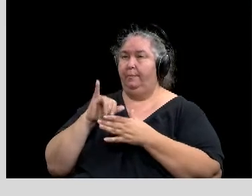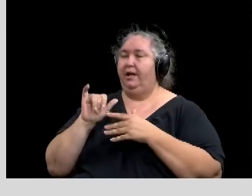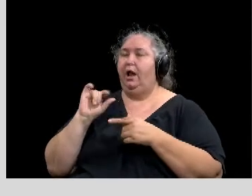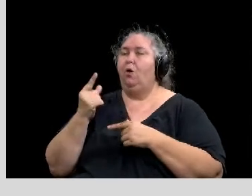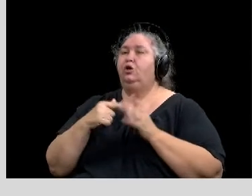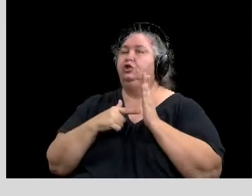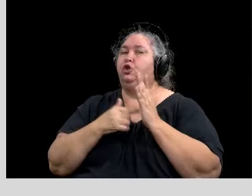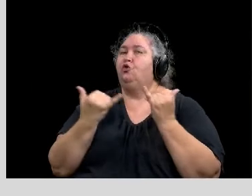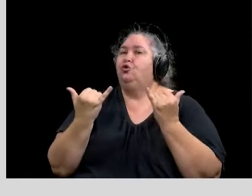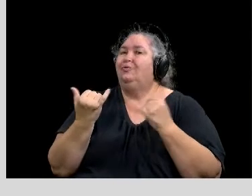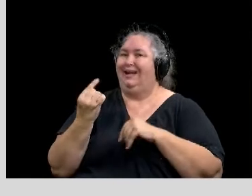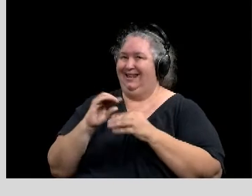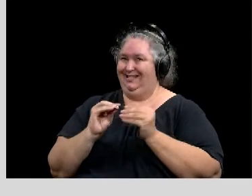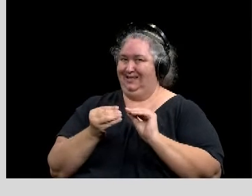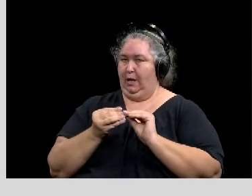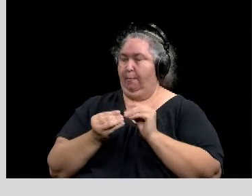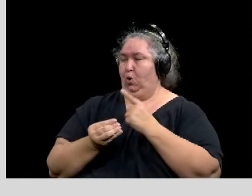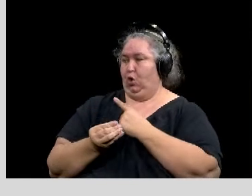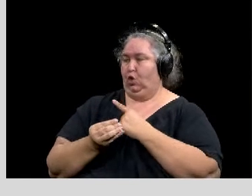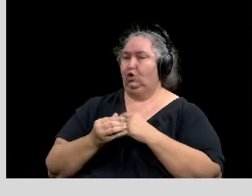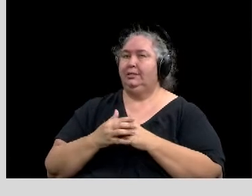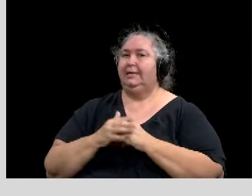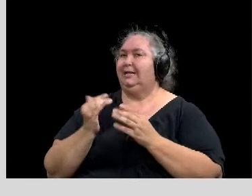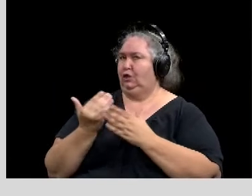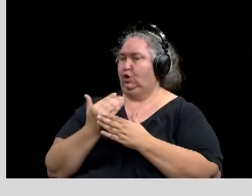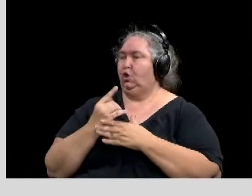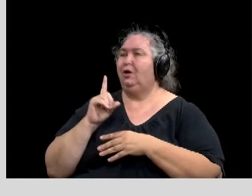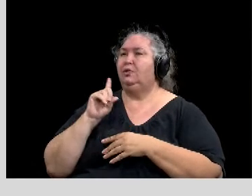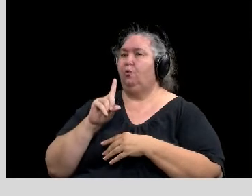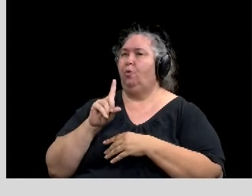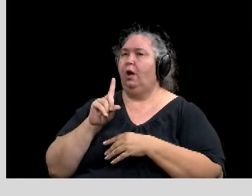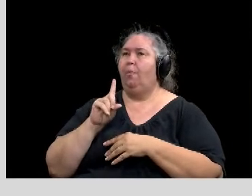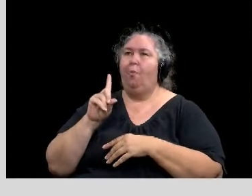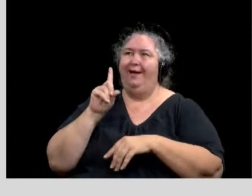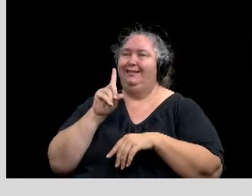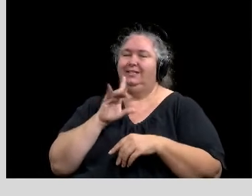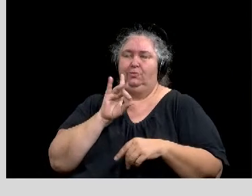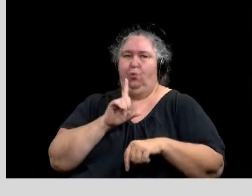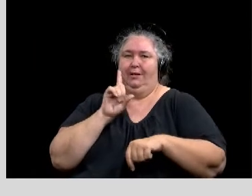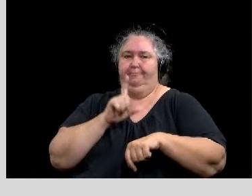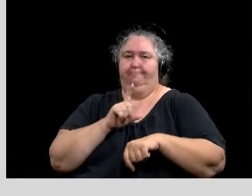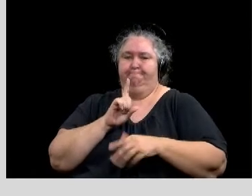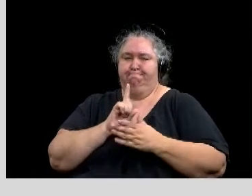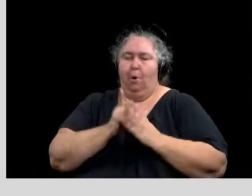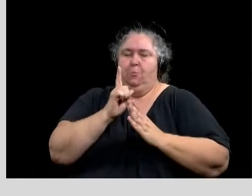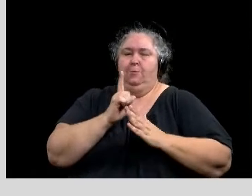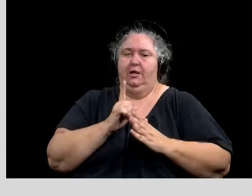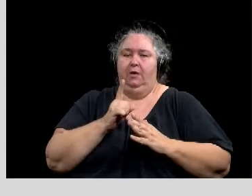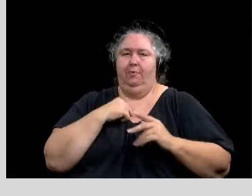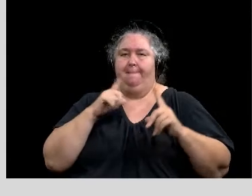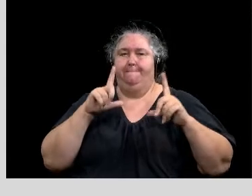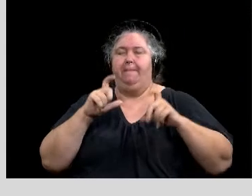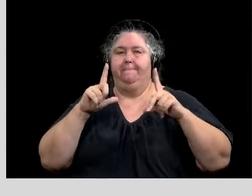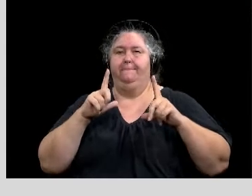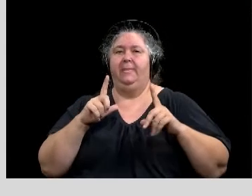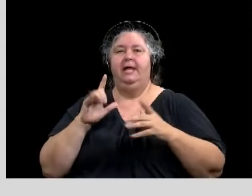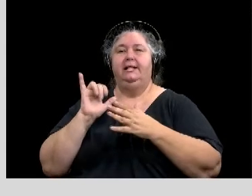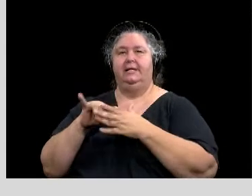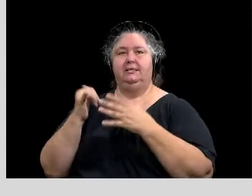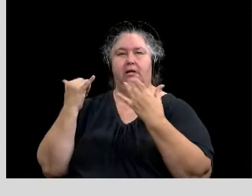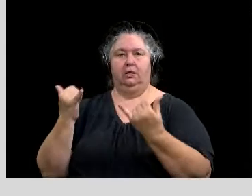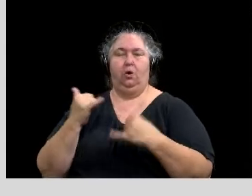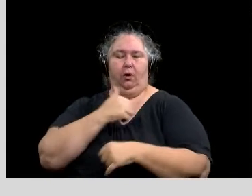esto depende de estos números de hoy esto es en este tiempo de nove de hoy